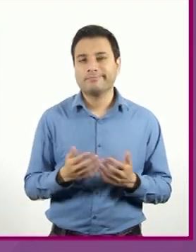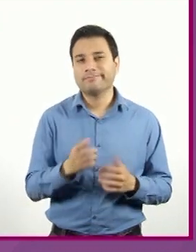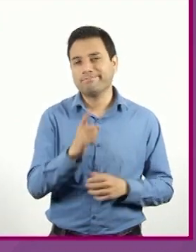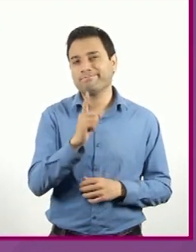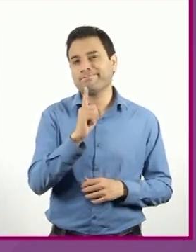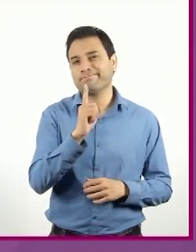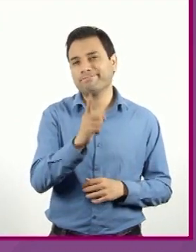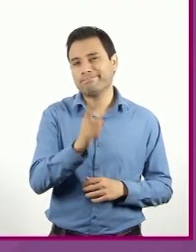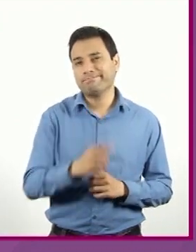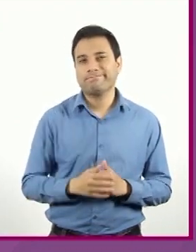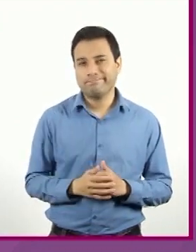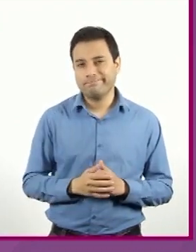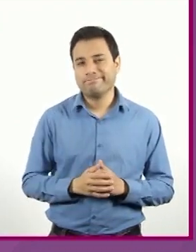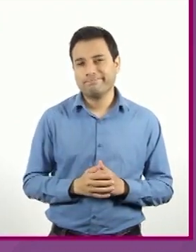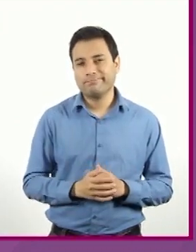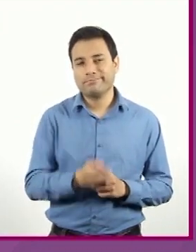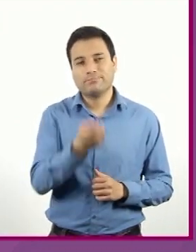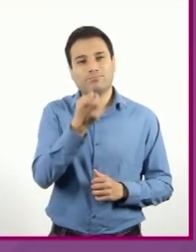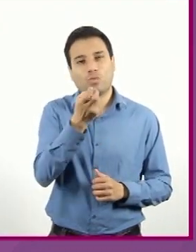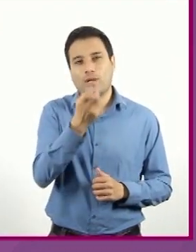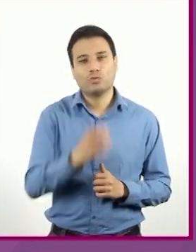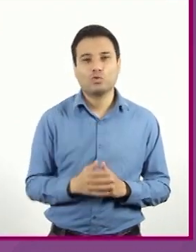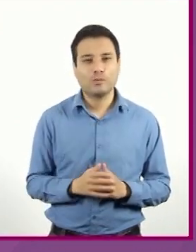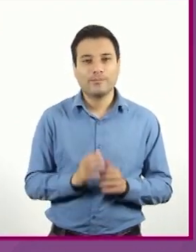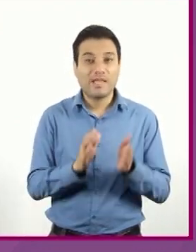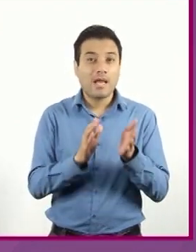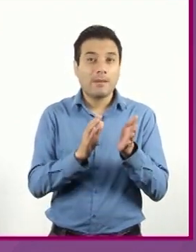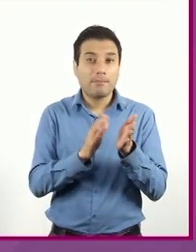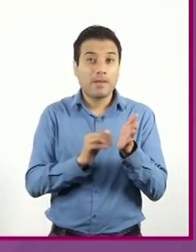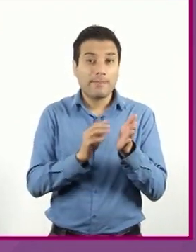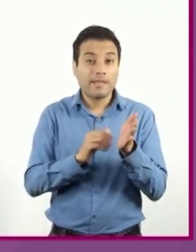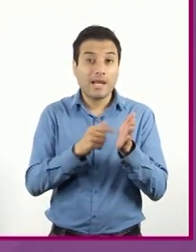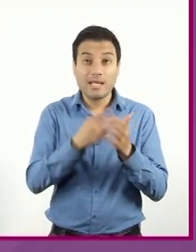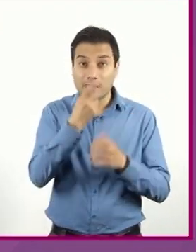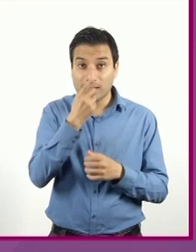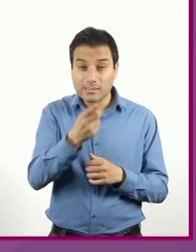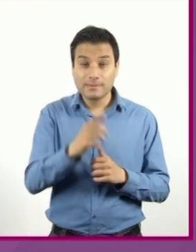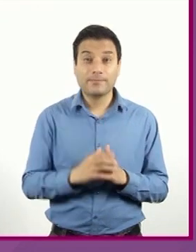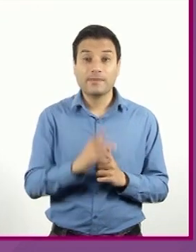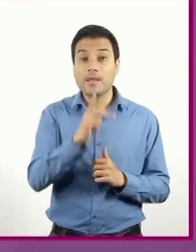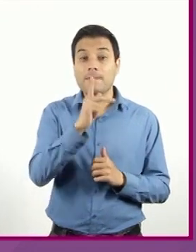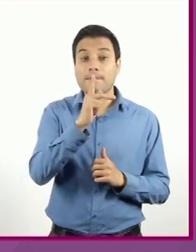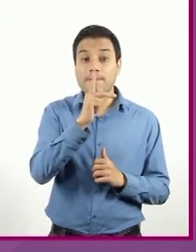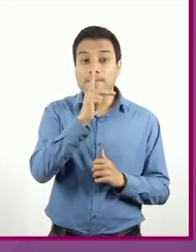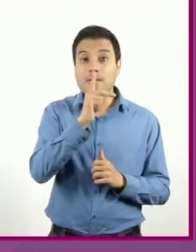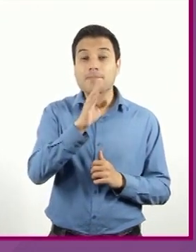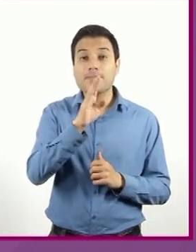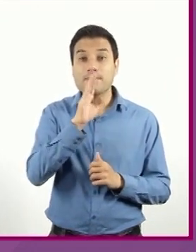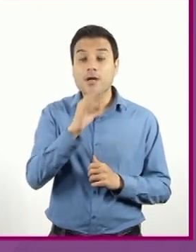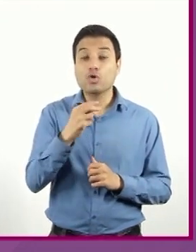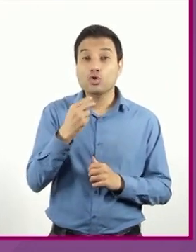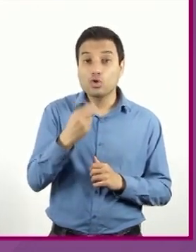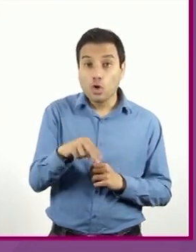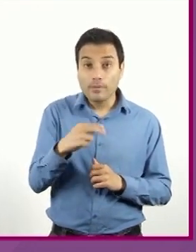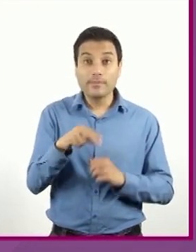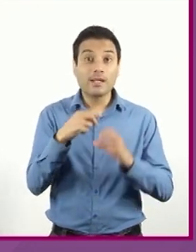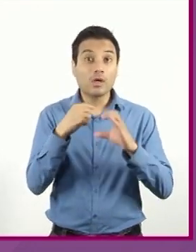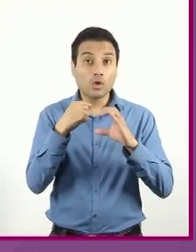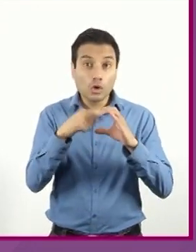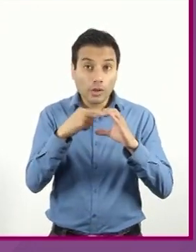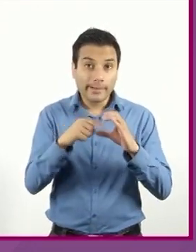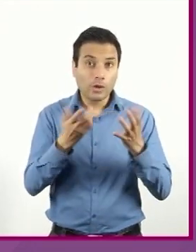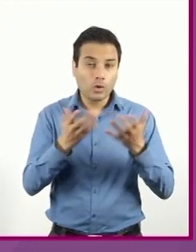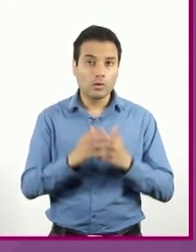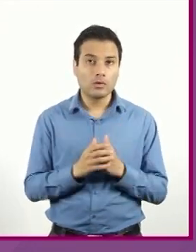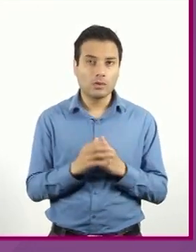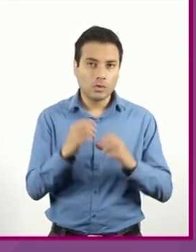Por eso no te llega la boleta. En el formulario dice nombre del padre, madre o tutor y correo electrónico.